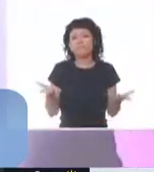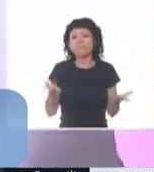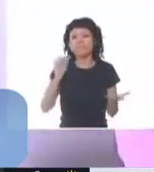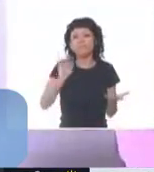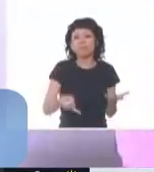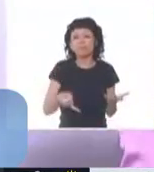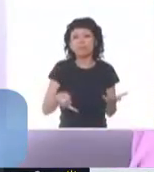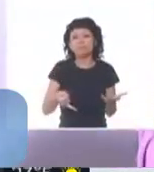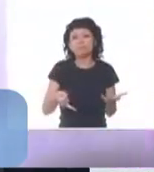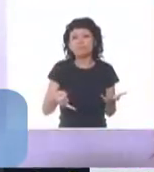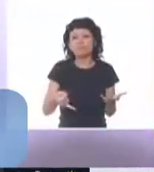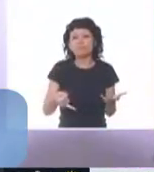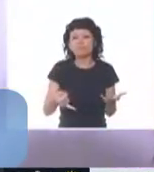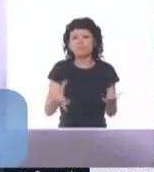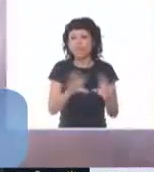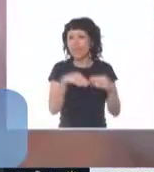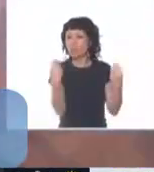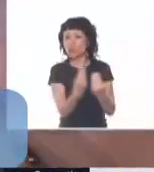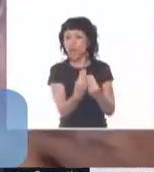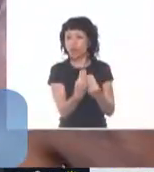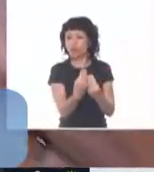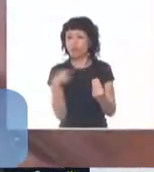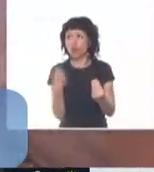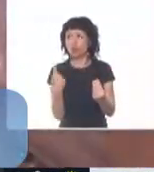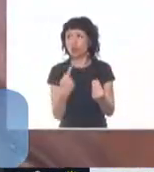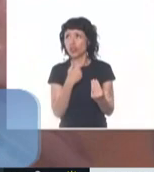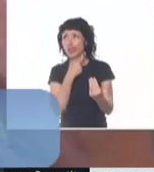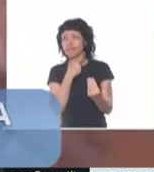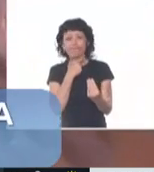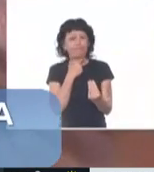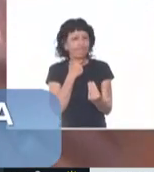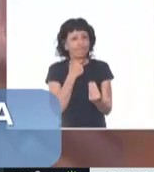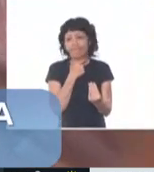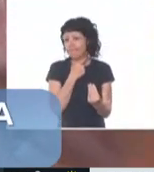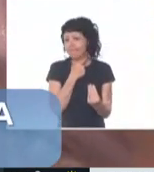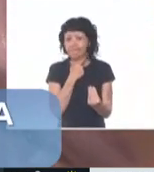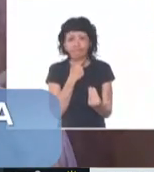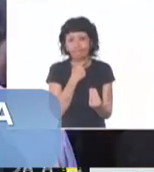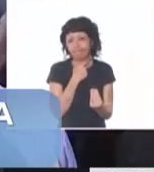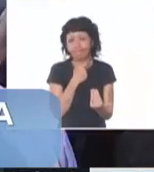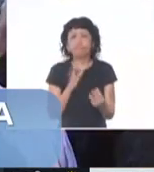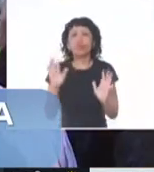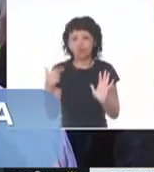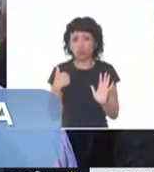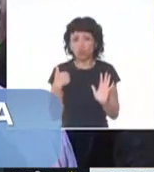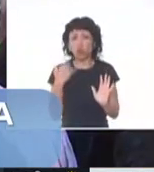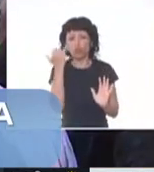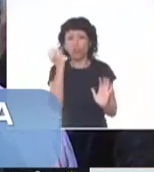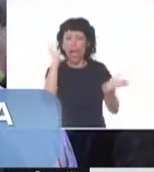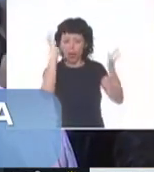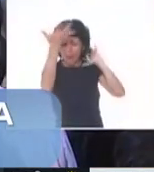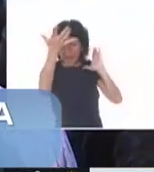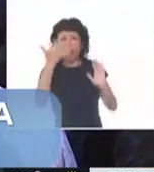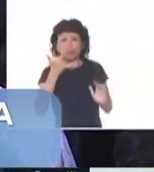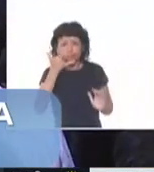obviamente los resultados no son los que esperábamos y me he comunicado con Javier Milei para